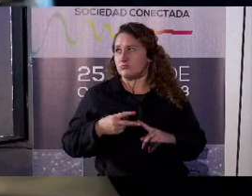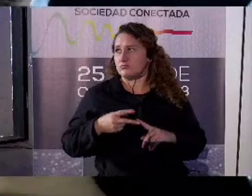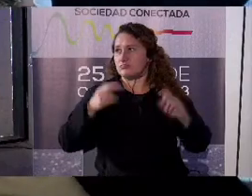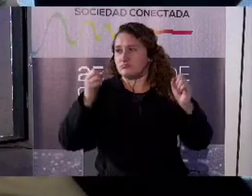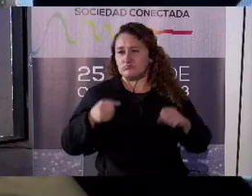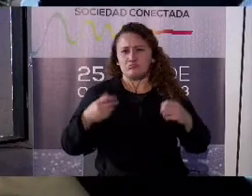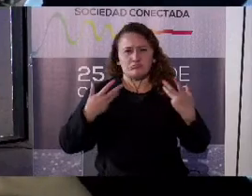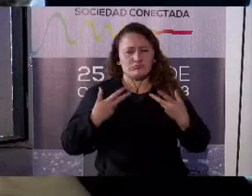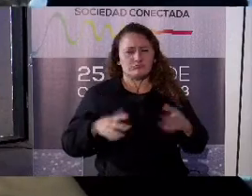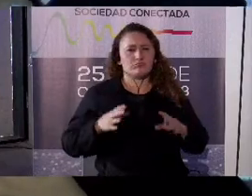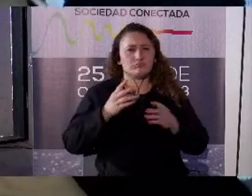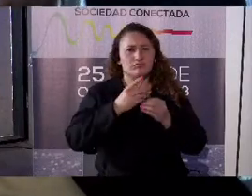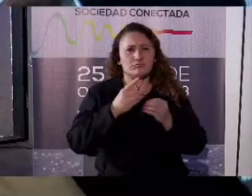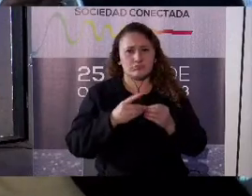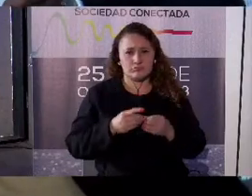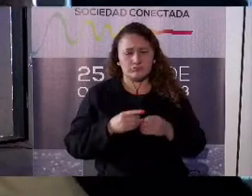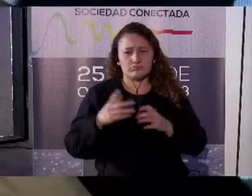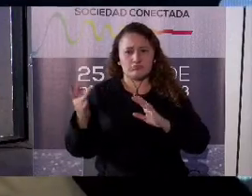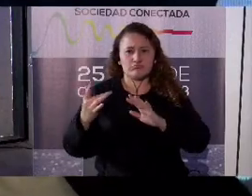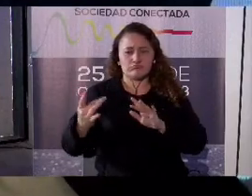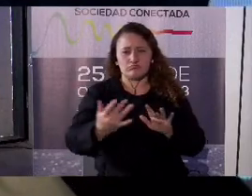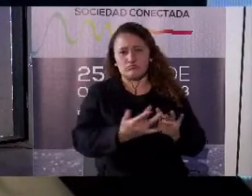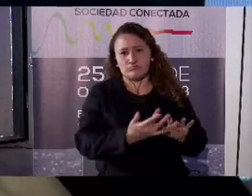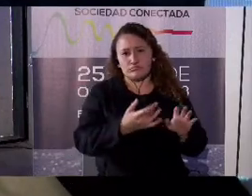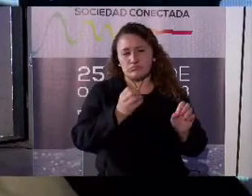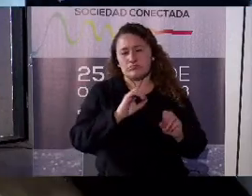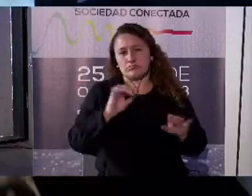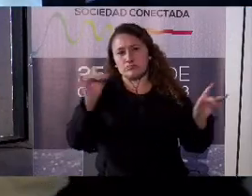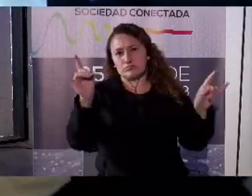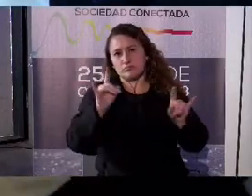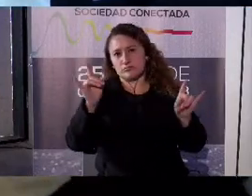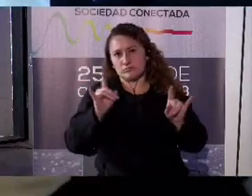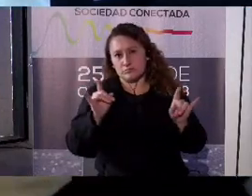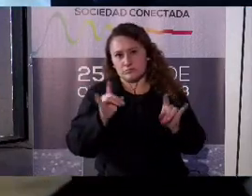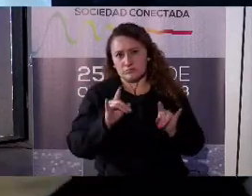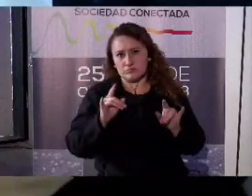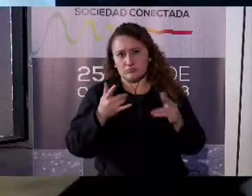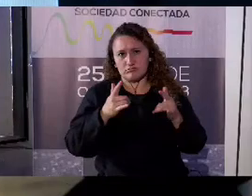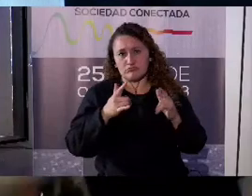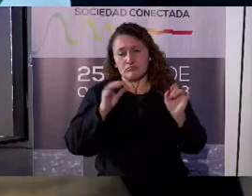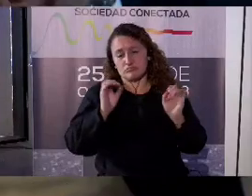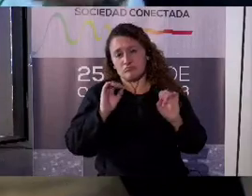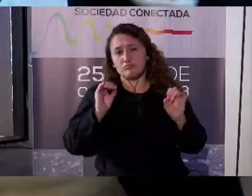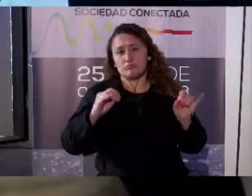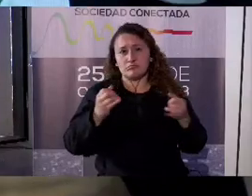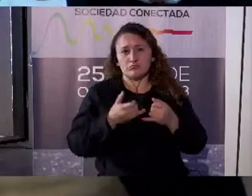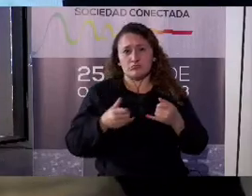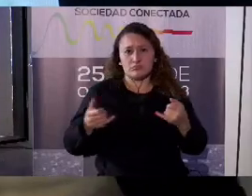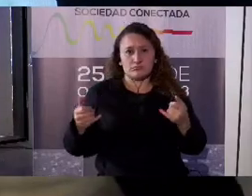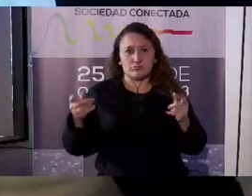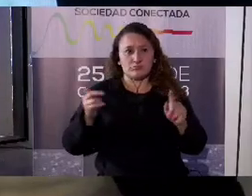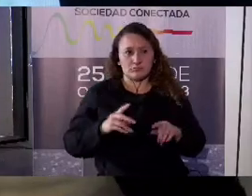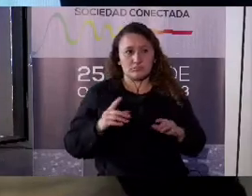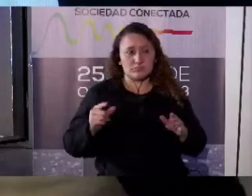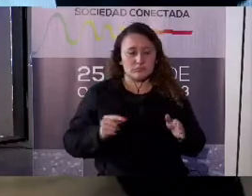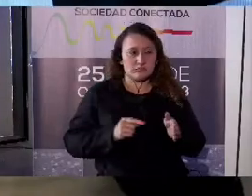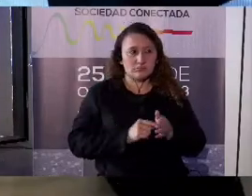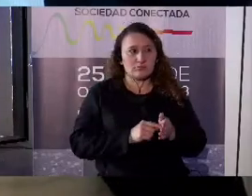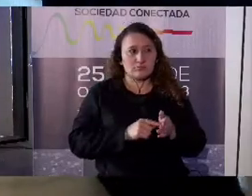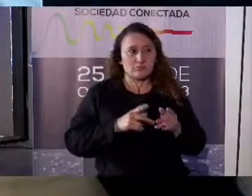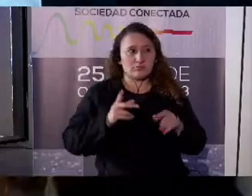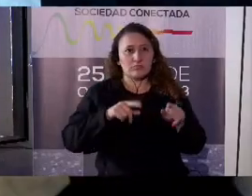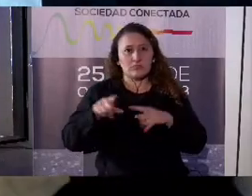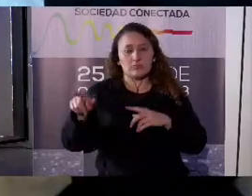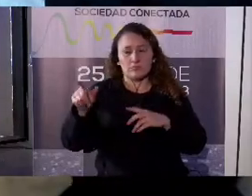conectar cualquier tipo de dispositivo por red inalámbrica o por red fija por red por cableada eh tiene gwis que permiten conectar cámaras que no